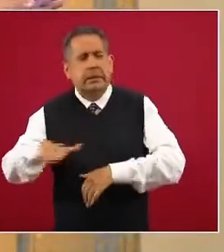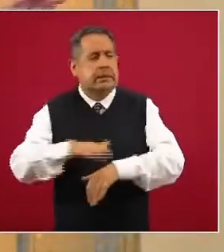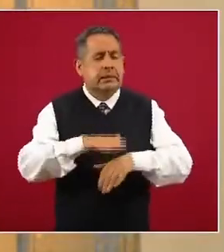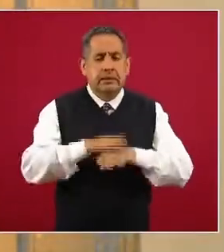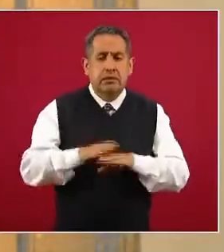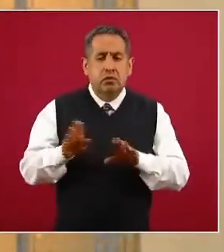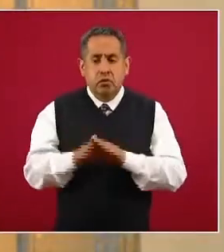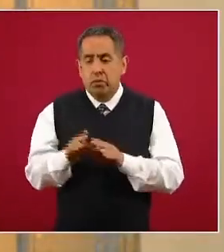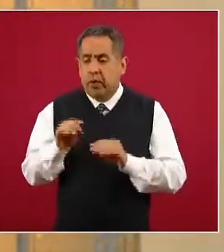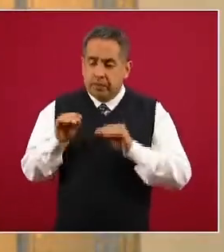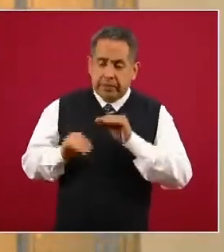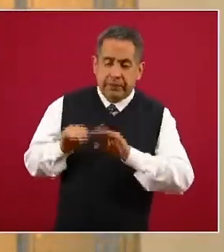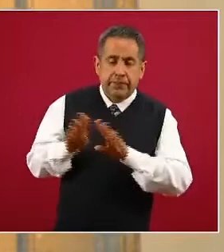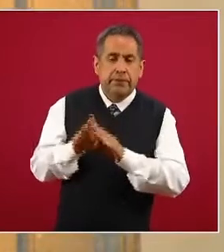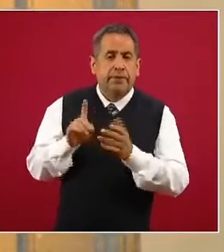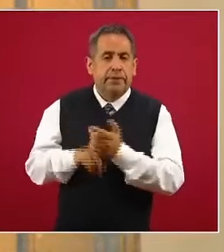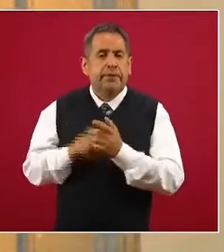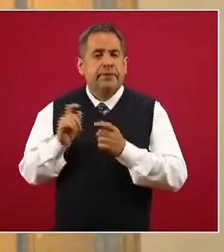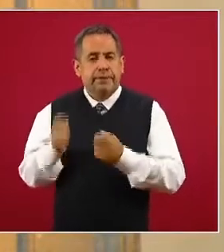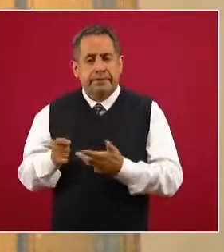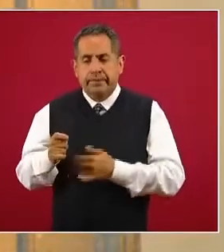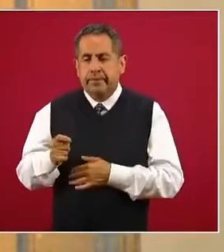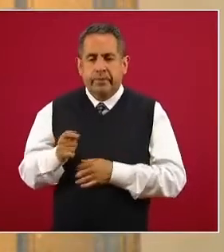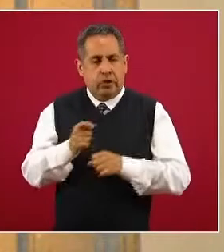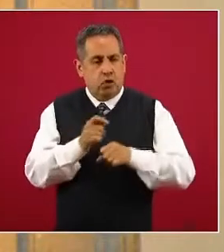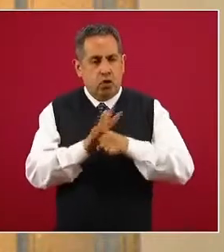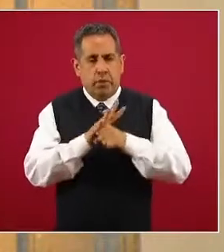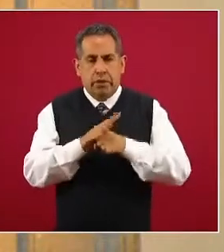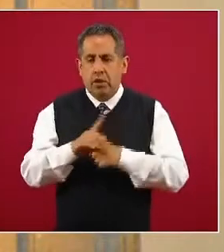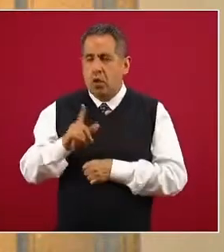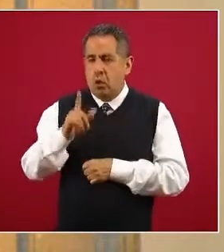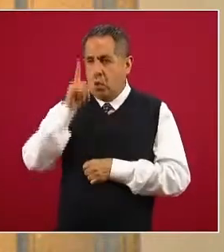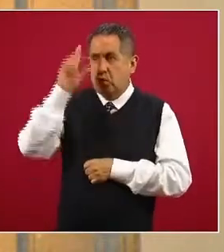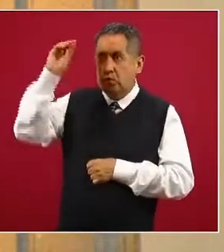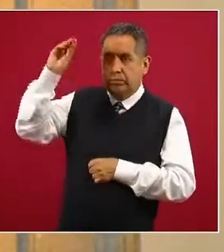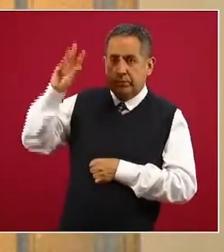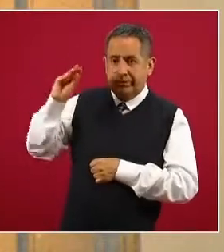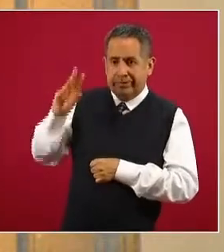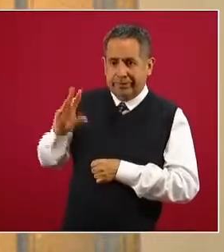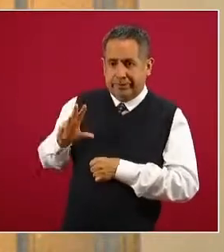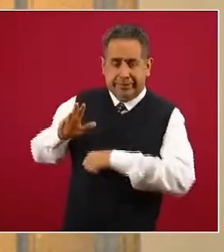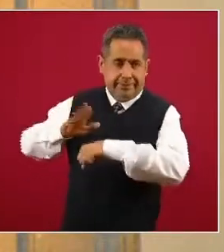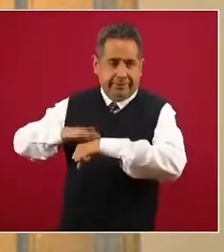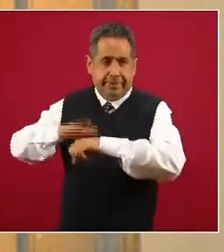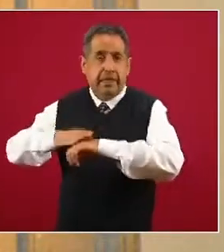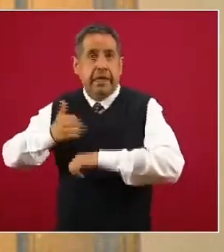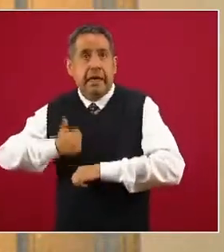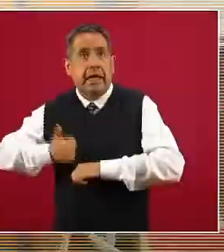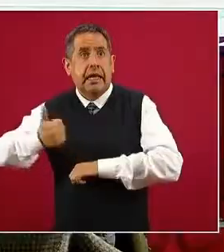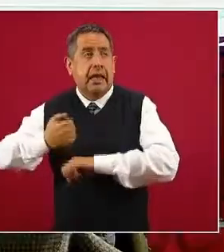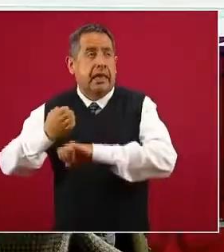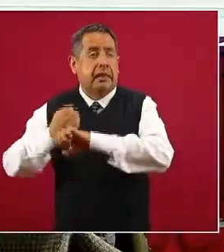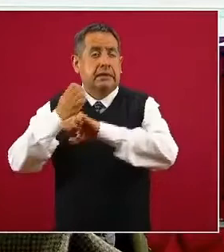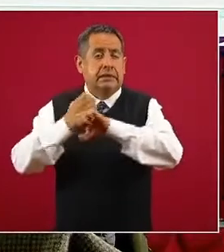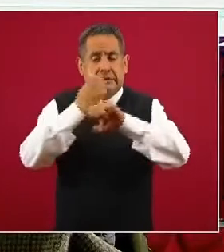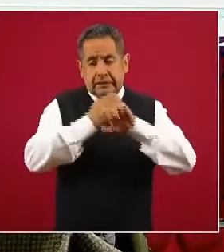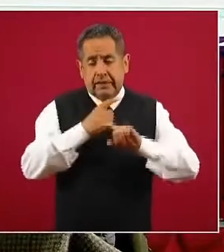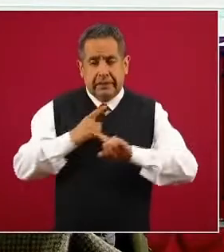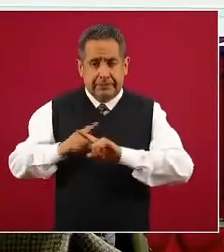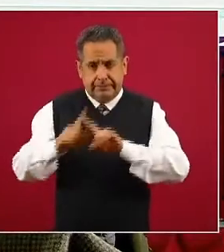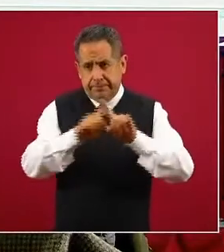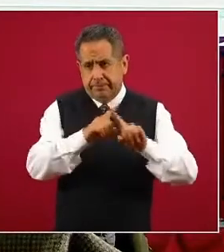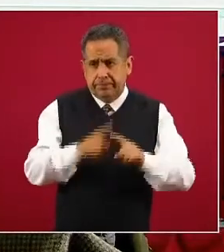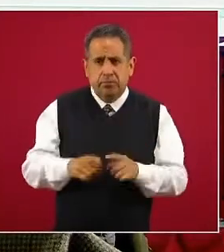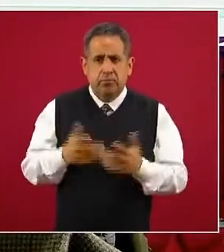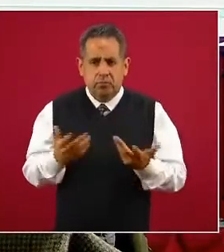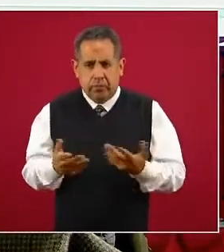de, con la operación del semáforo de riesgo COVID, que se está realizando de manera regional en cada una de las entidades federativas,